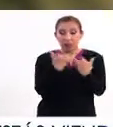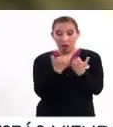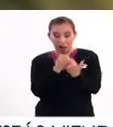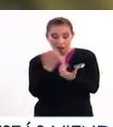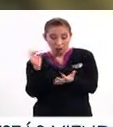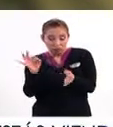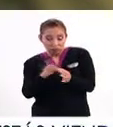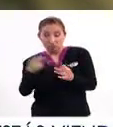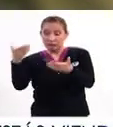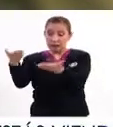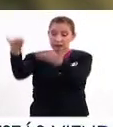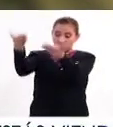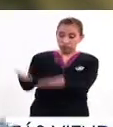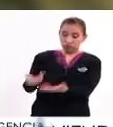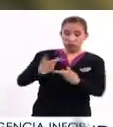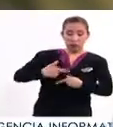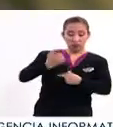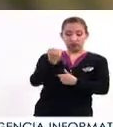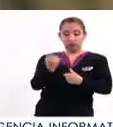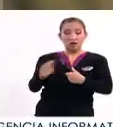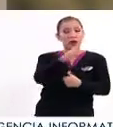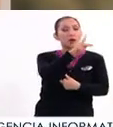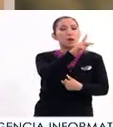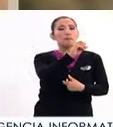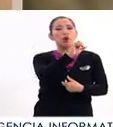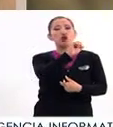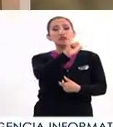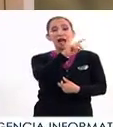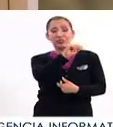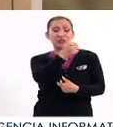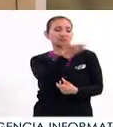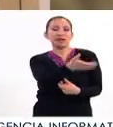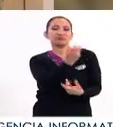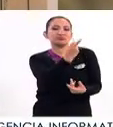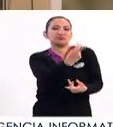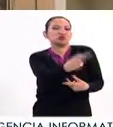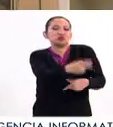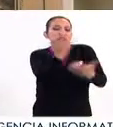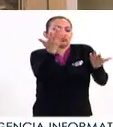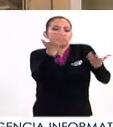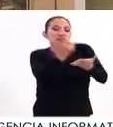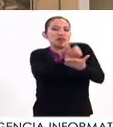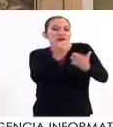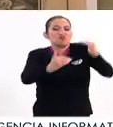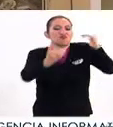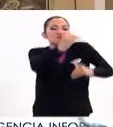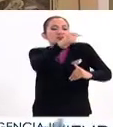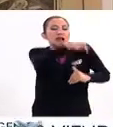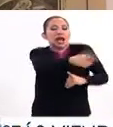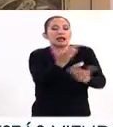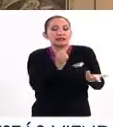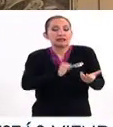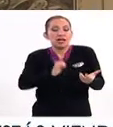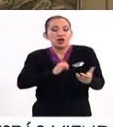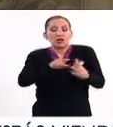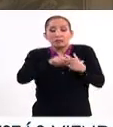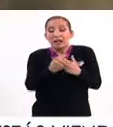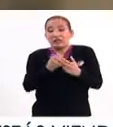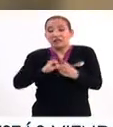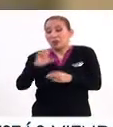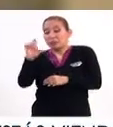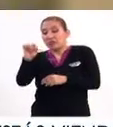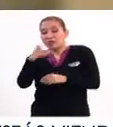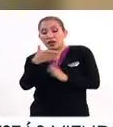que él termina el siglo y empieza el siglo XX con el grabado popular, y digamos que no hubo antes, en México por lo